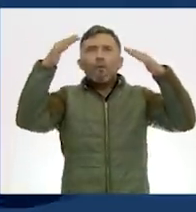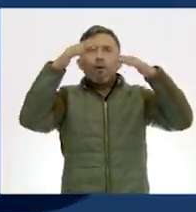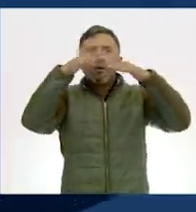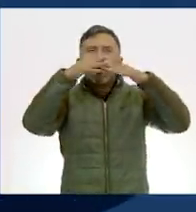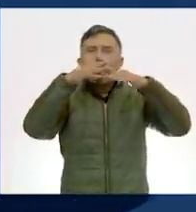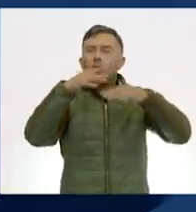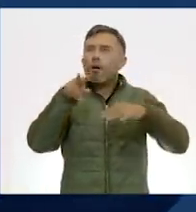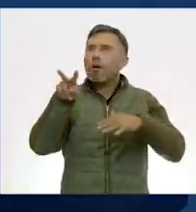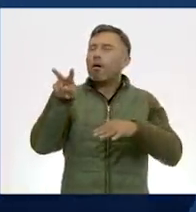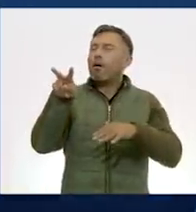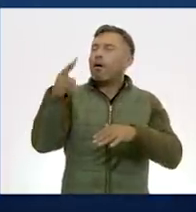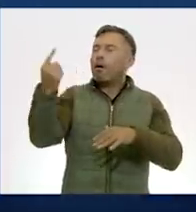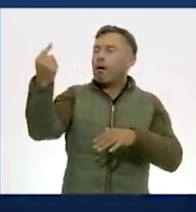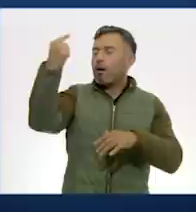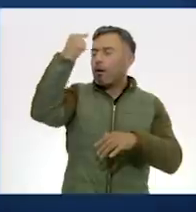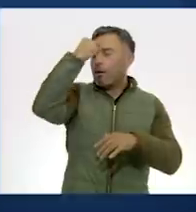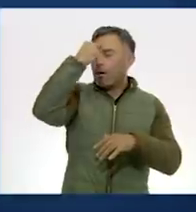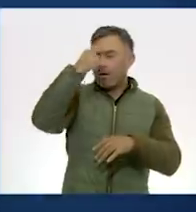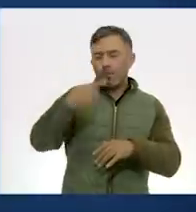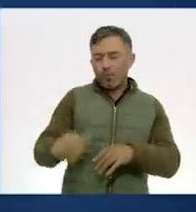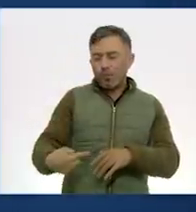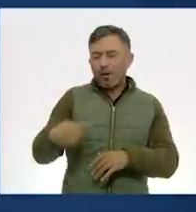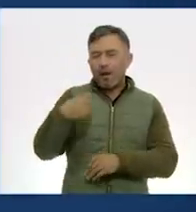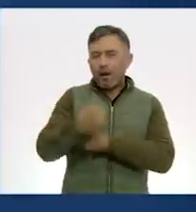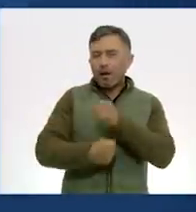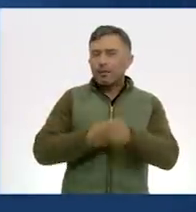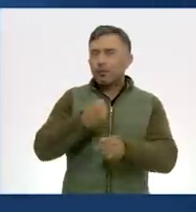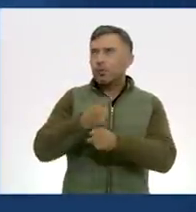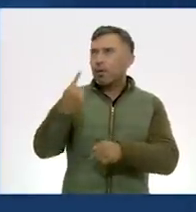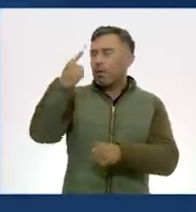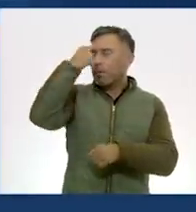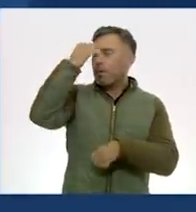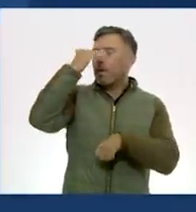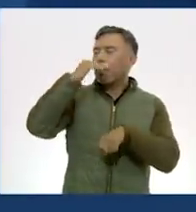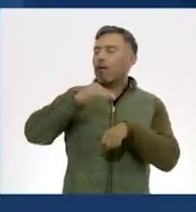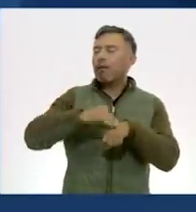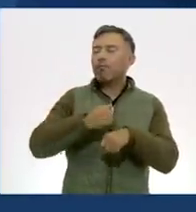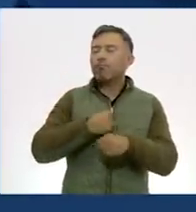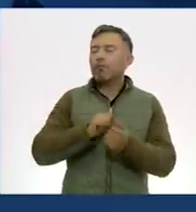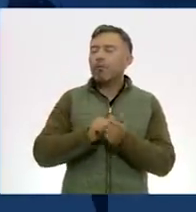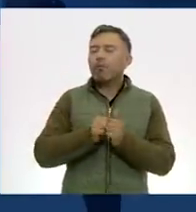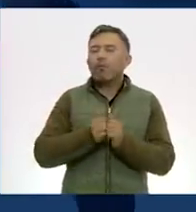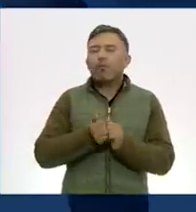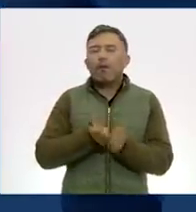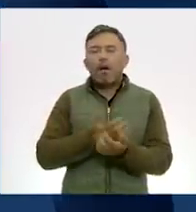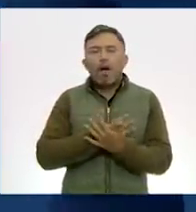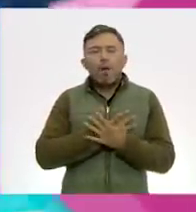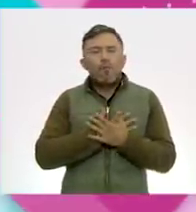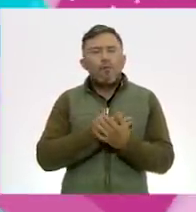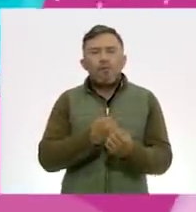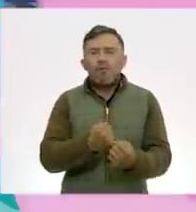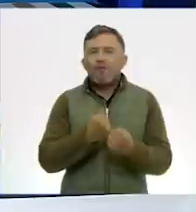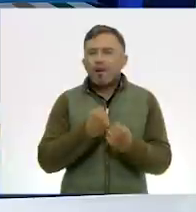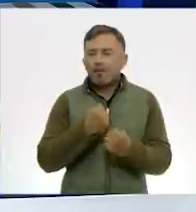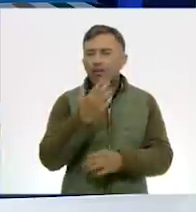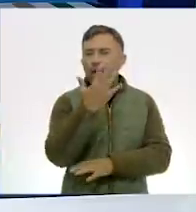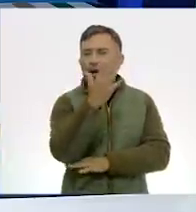en el subconsciente de mis primeros años el tesoro de un amor profundo a la naturaleza.